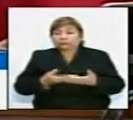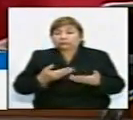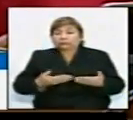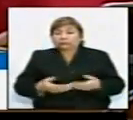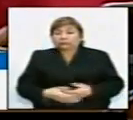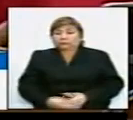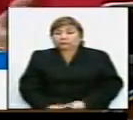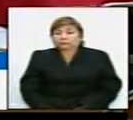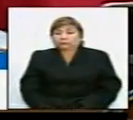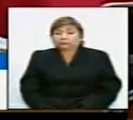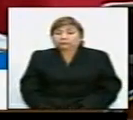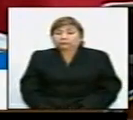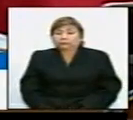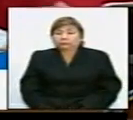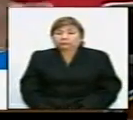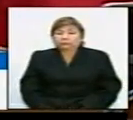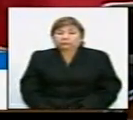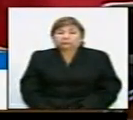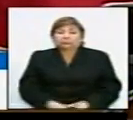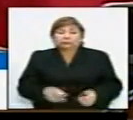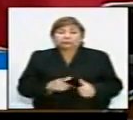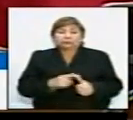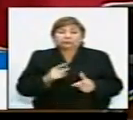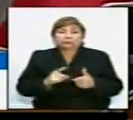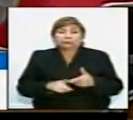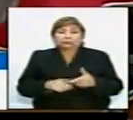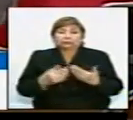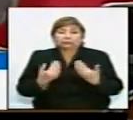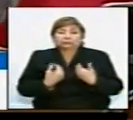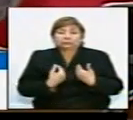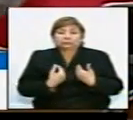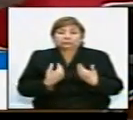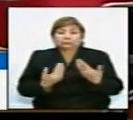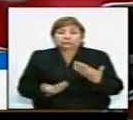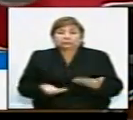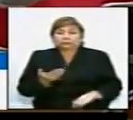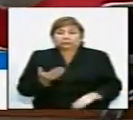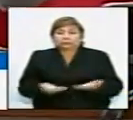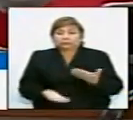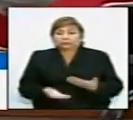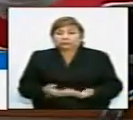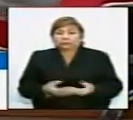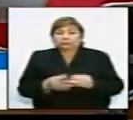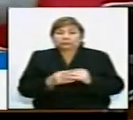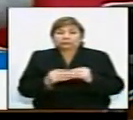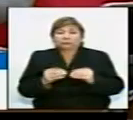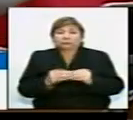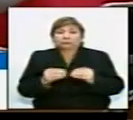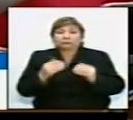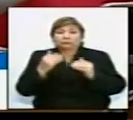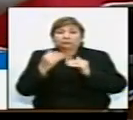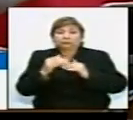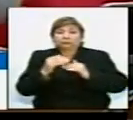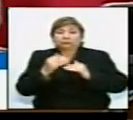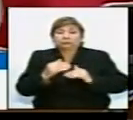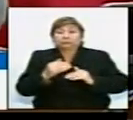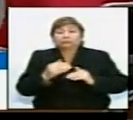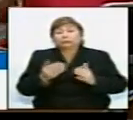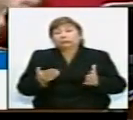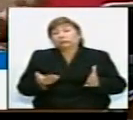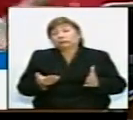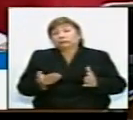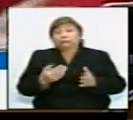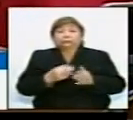identificación. Entonces, tenemos como casi productos estancos, ¿no? Entonces,